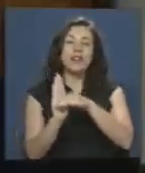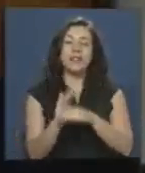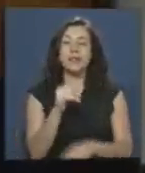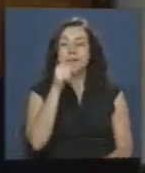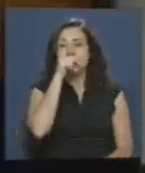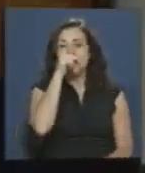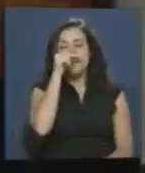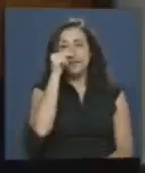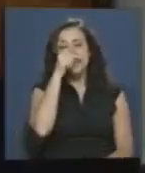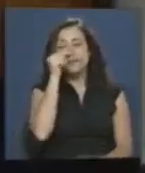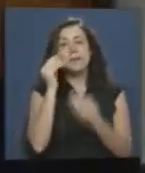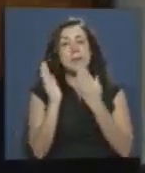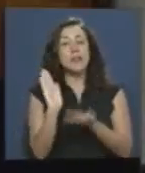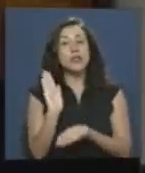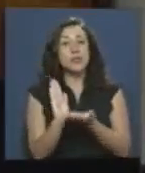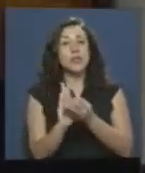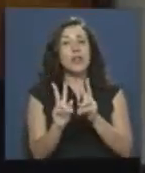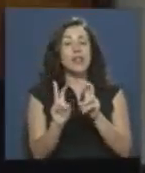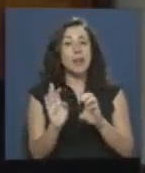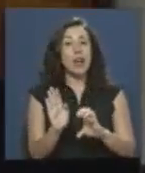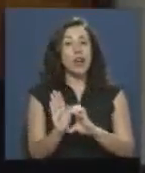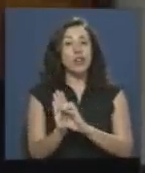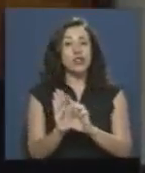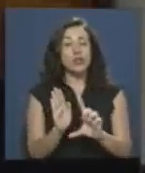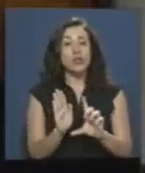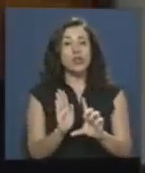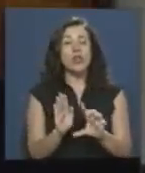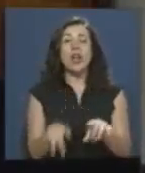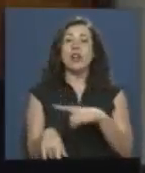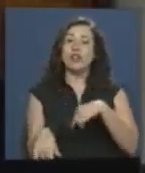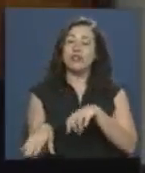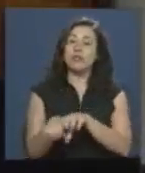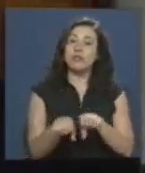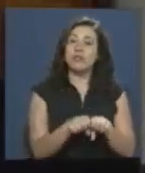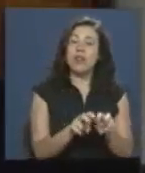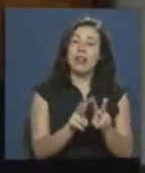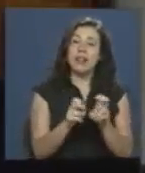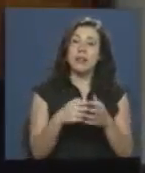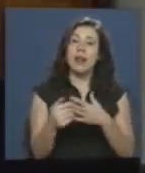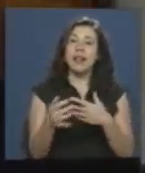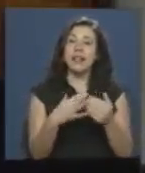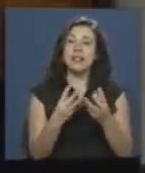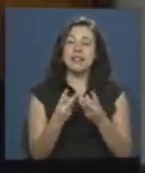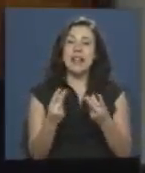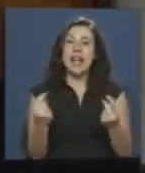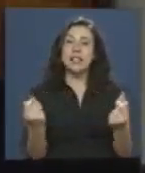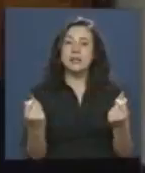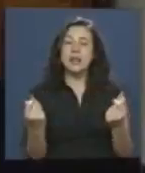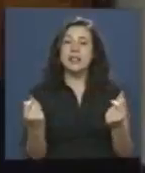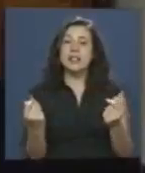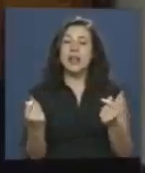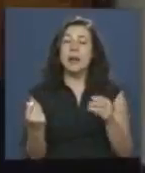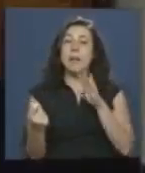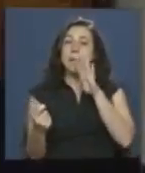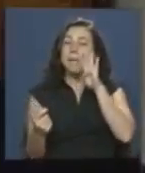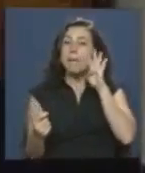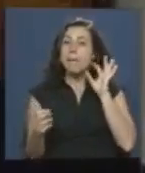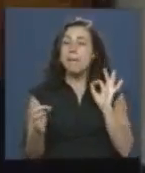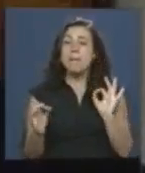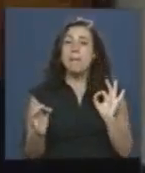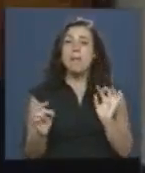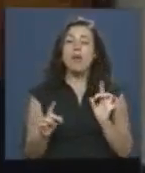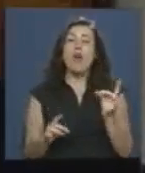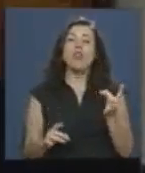que junto con elevar estos principios a nivel constitucional, acordamos que los principios de transparencia y probidad no debían